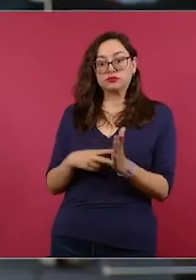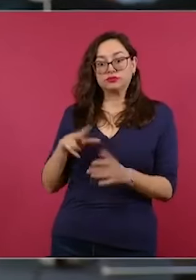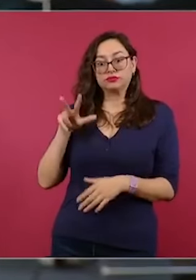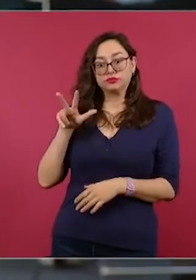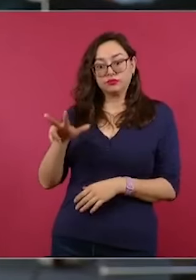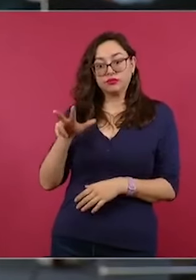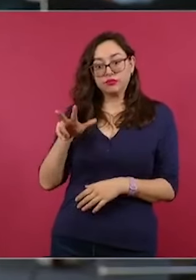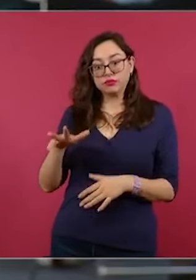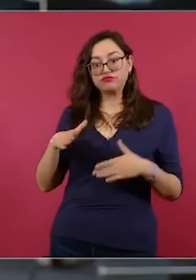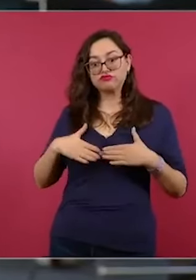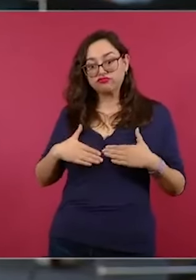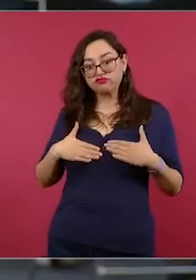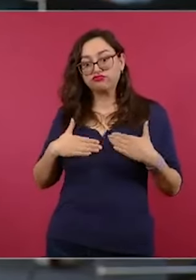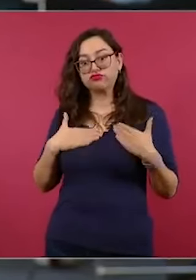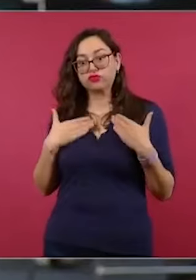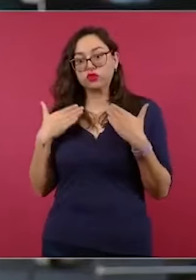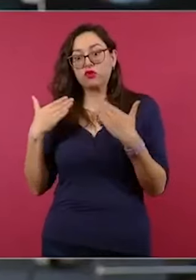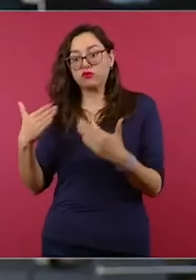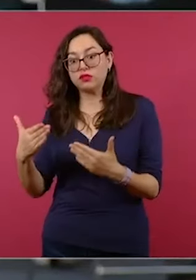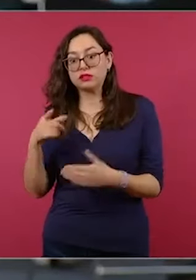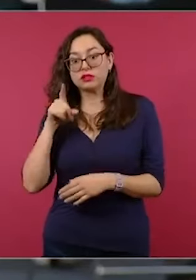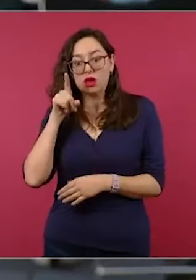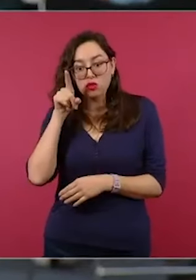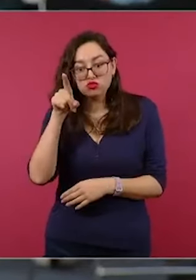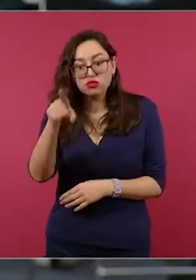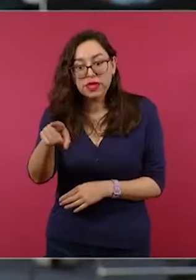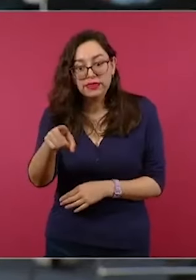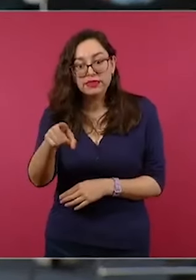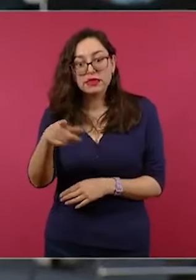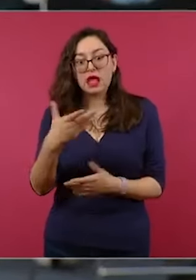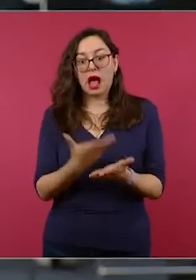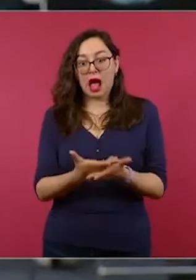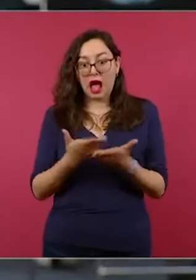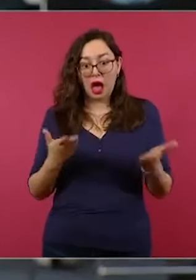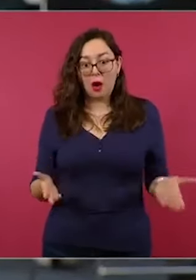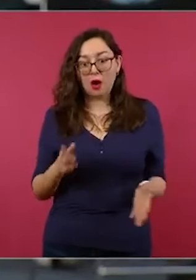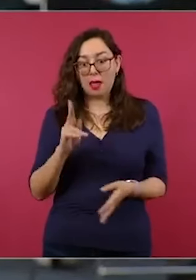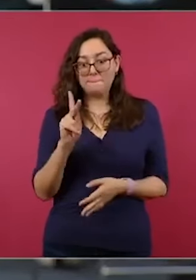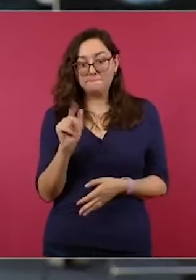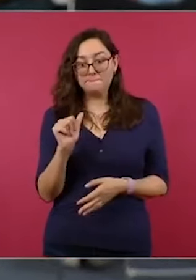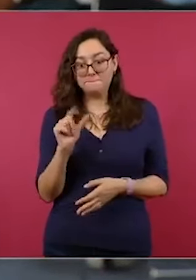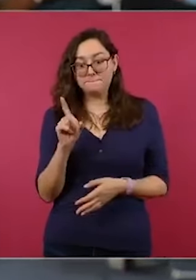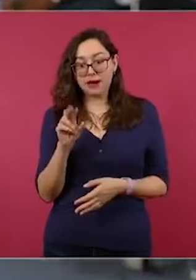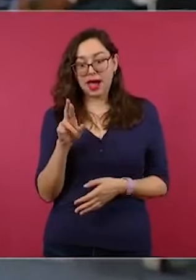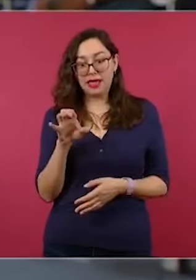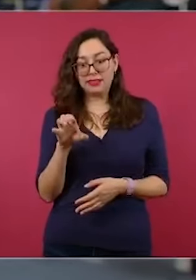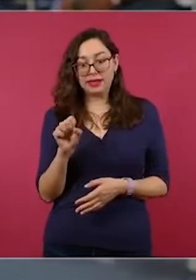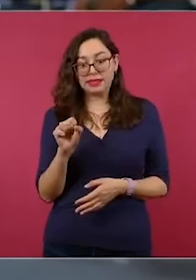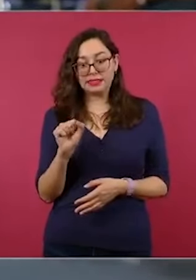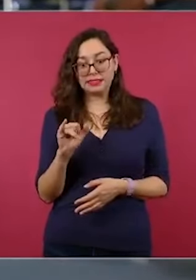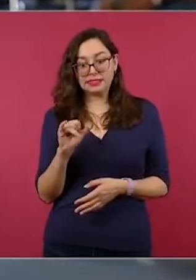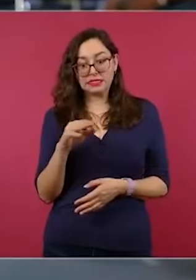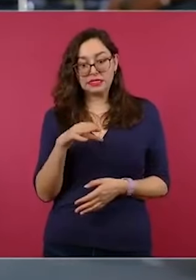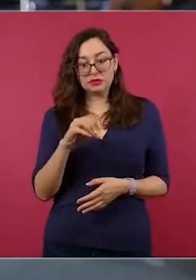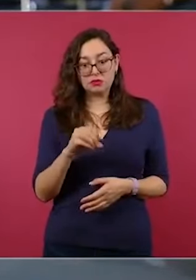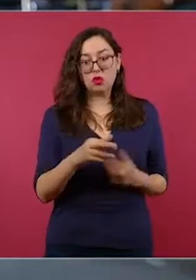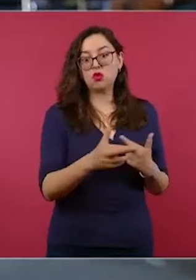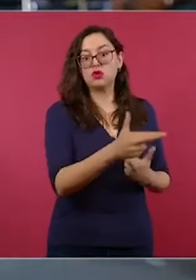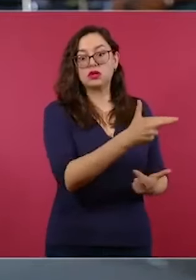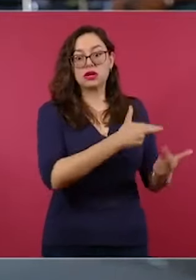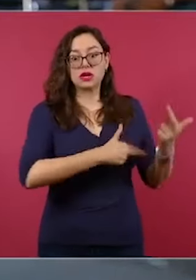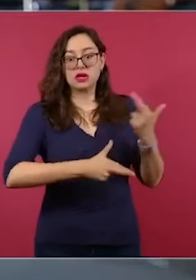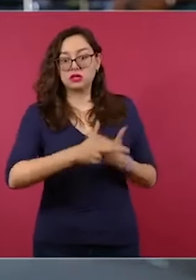votaron también por el retorno del padrecismo a Sonora. ¿Sabe lo que es eso? Eso es una traición, presidente, a los sonorenses.